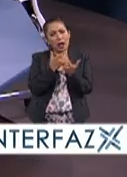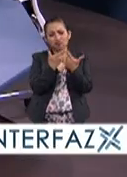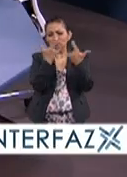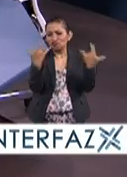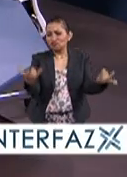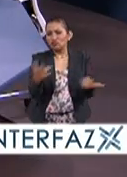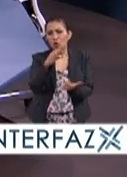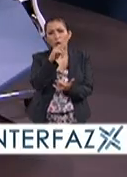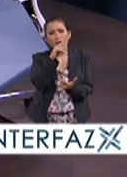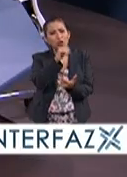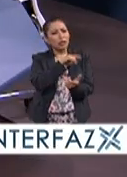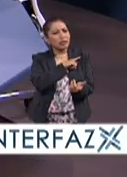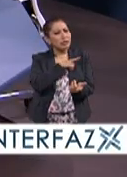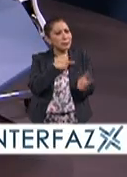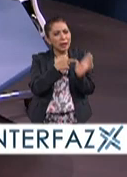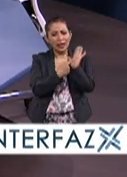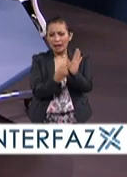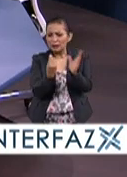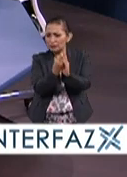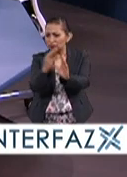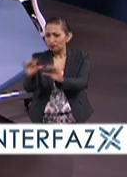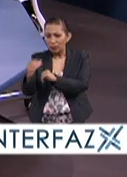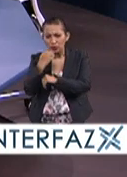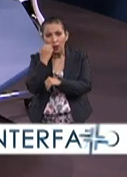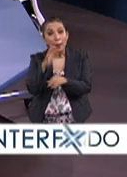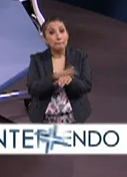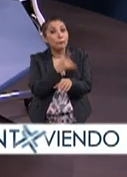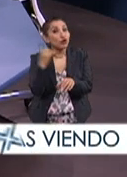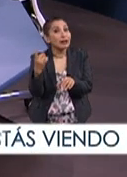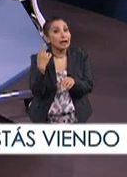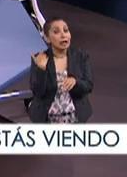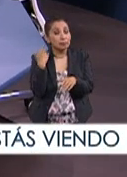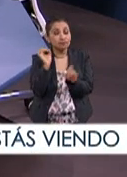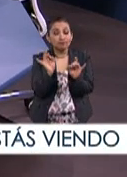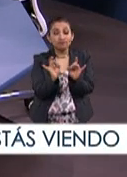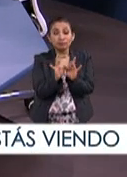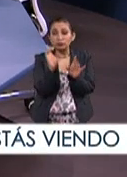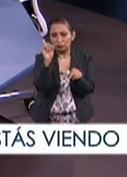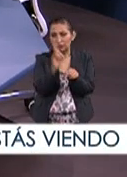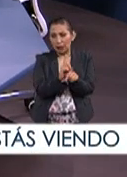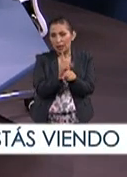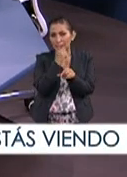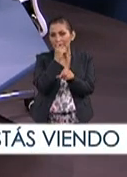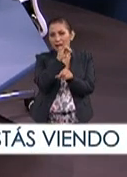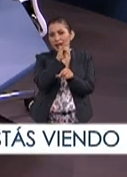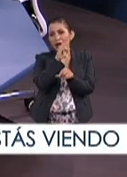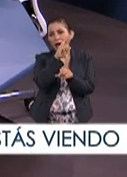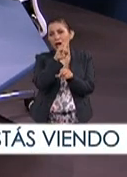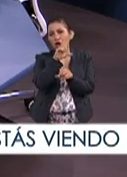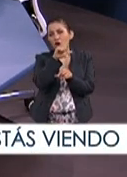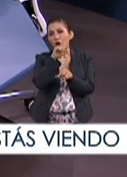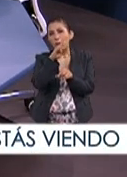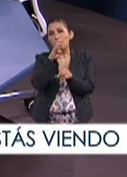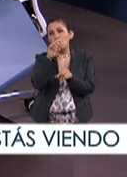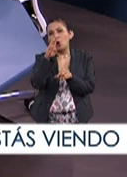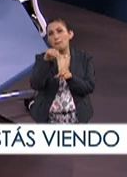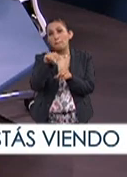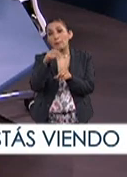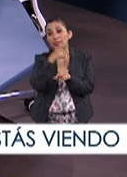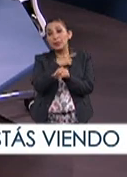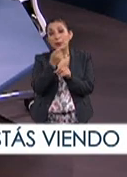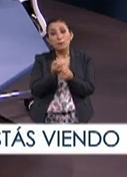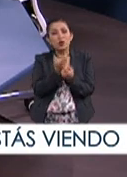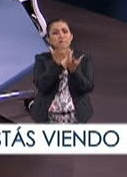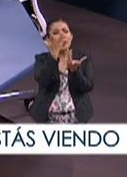cuentos, se debe enseñar en las escuelas, porque en un momento determinado, como dice Harold Bloom, la poesía debe ser